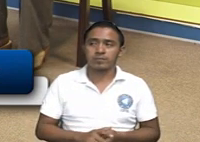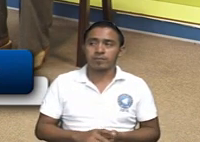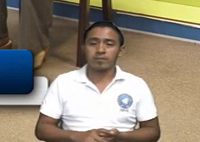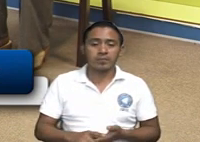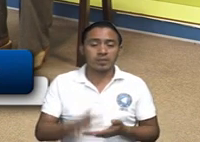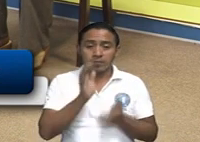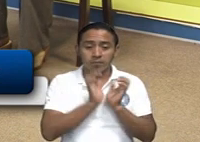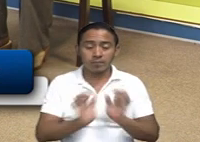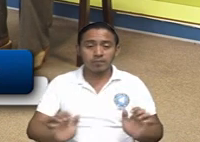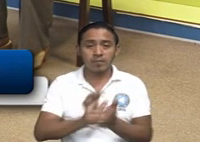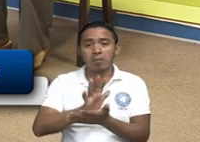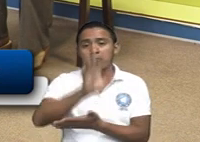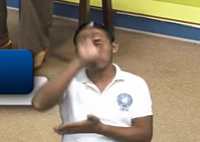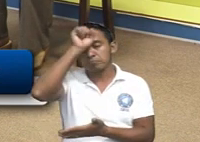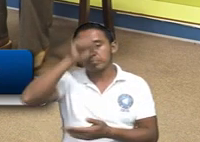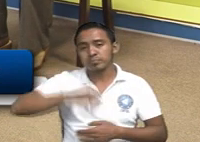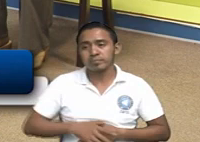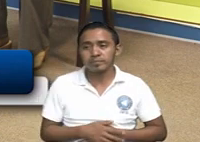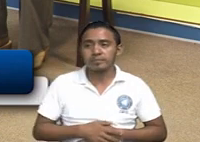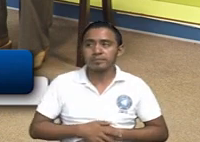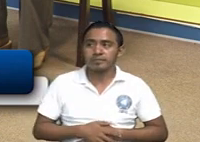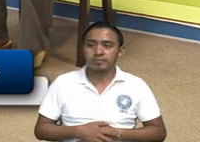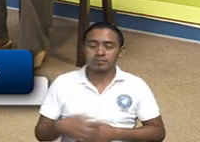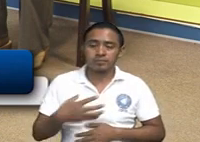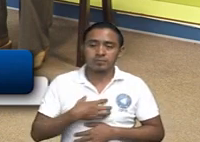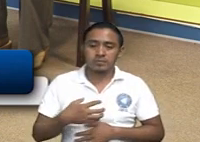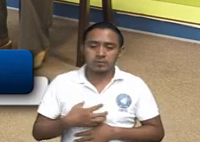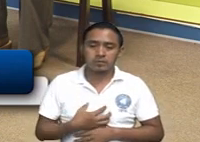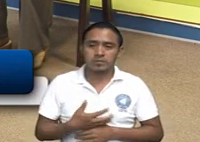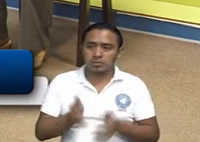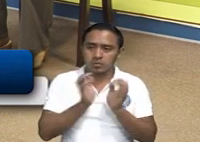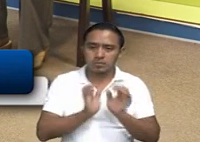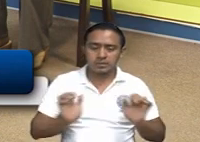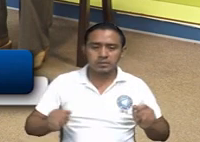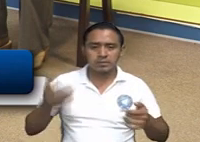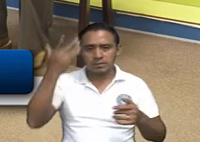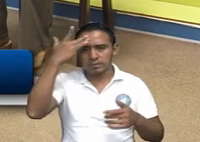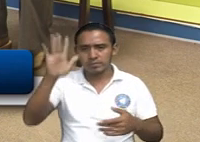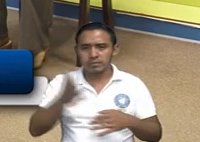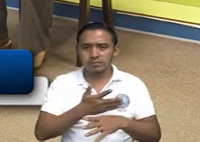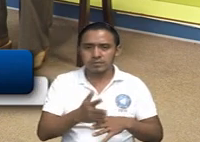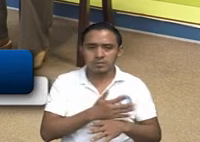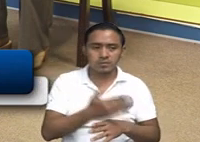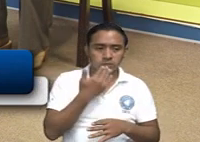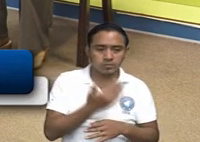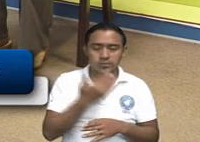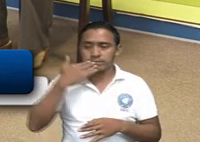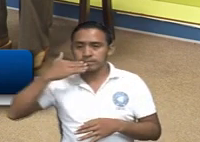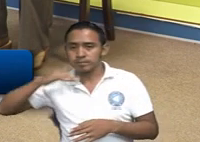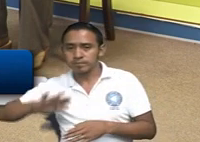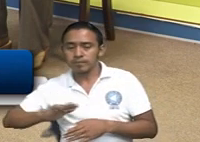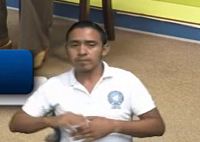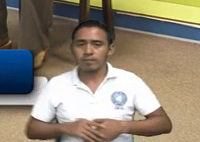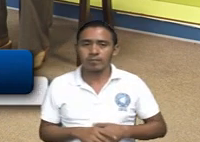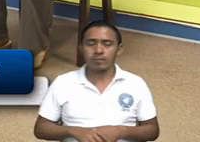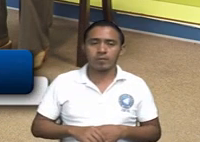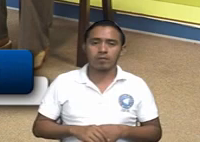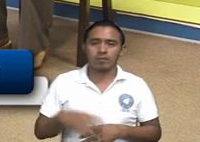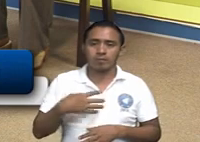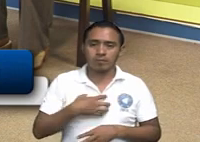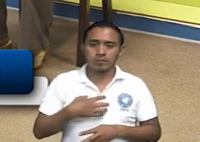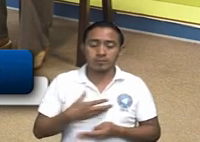aprender. Hay cuentos animados para enseñarle a los niños a diferenciar caricia positiva y negativa desde